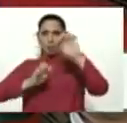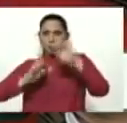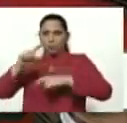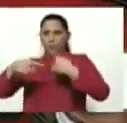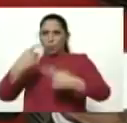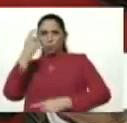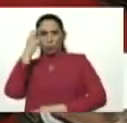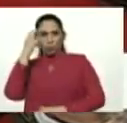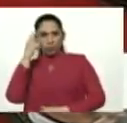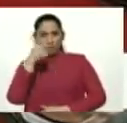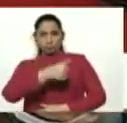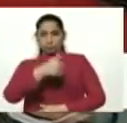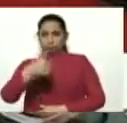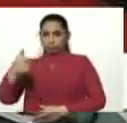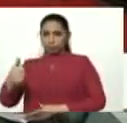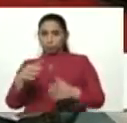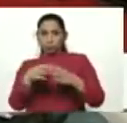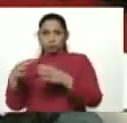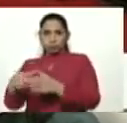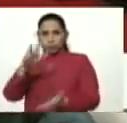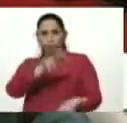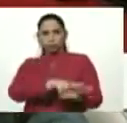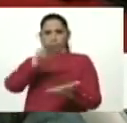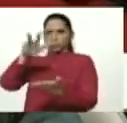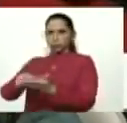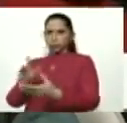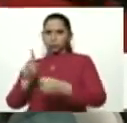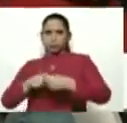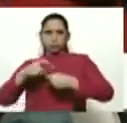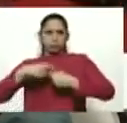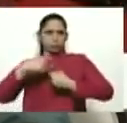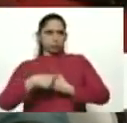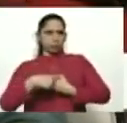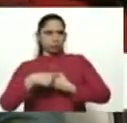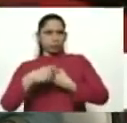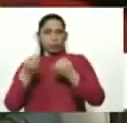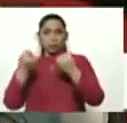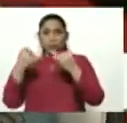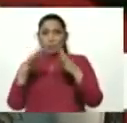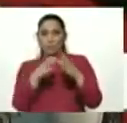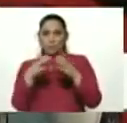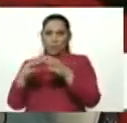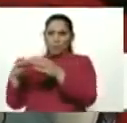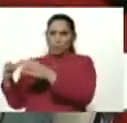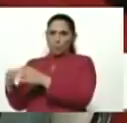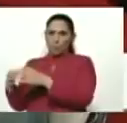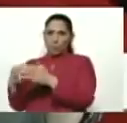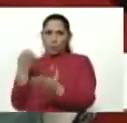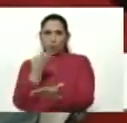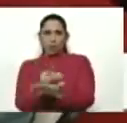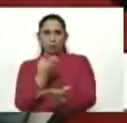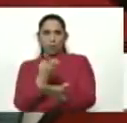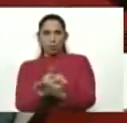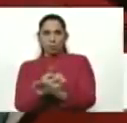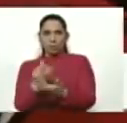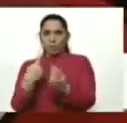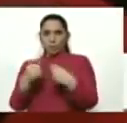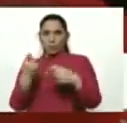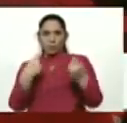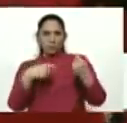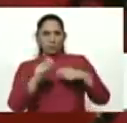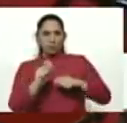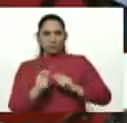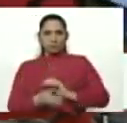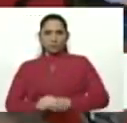cada reunión para ir aprobando la incorporación del mayor número de sectores económicos,